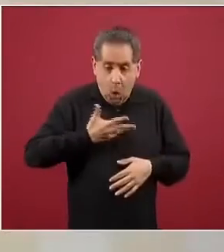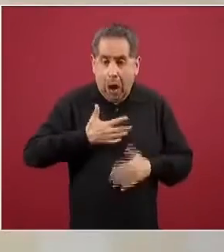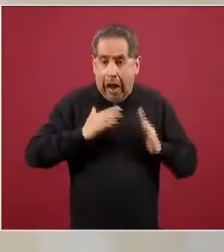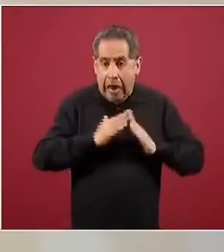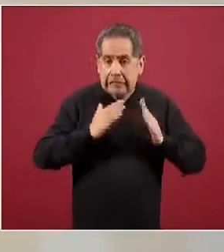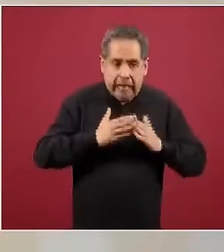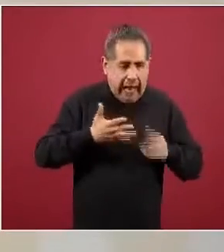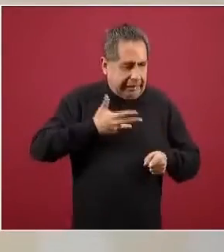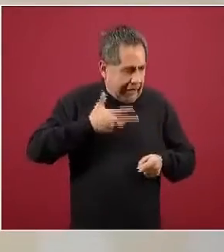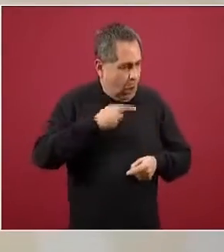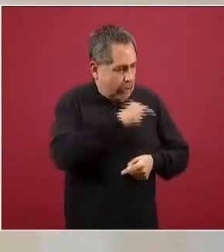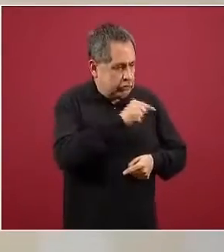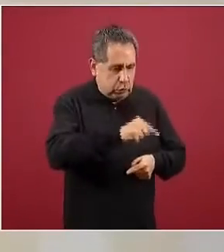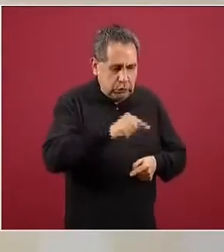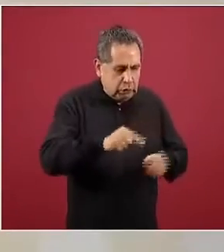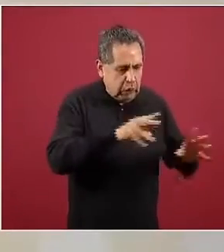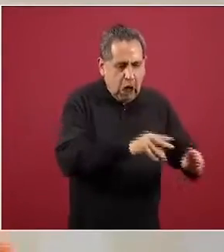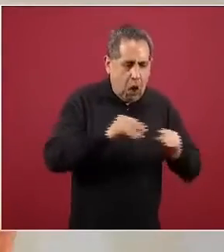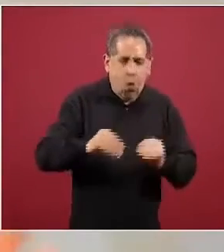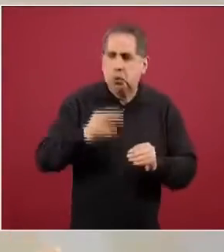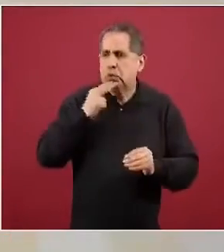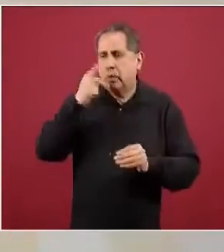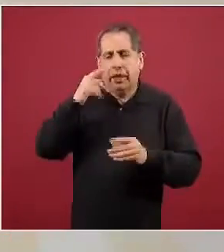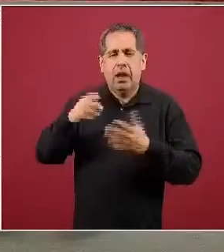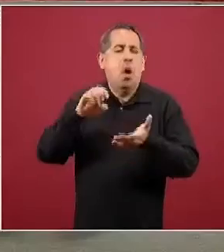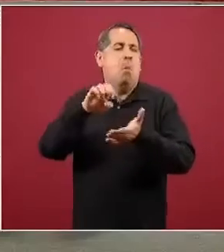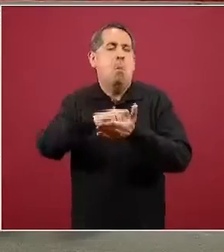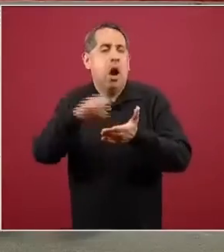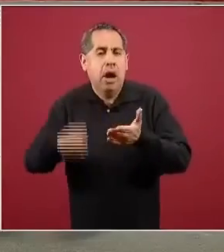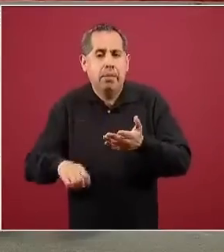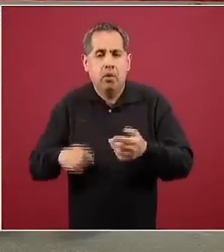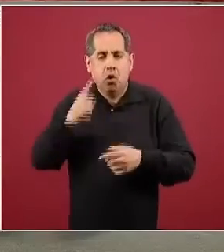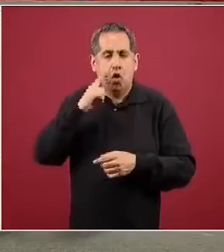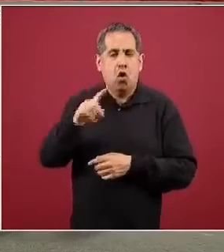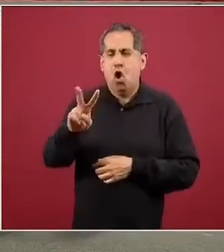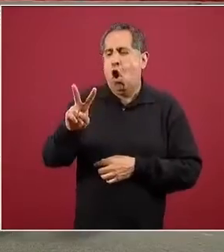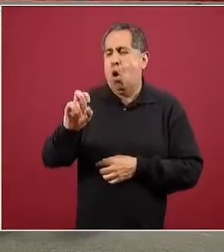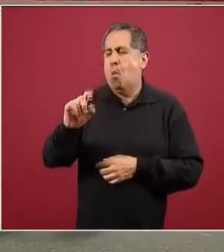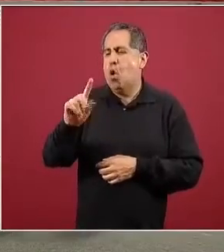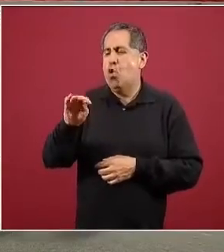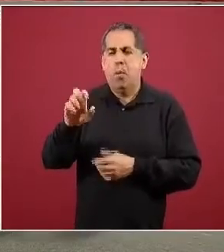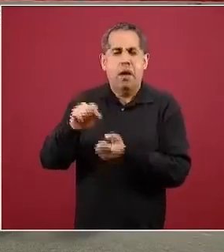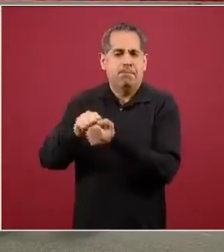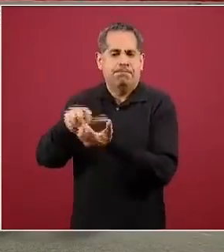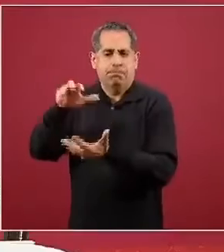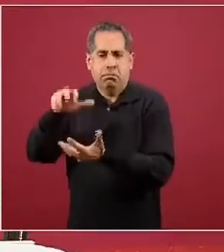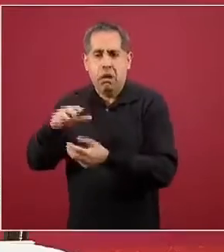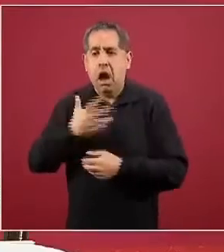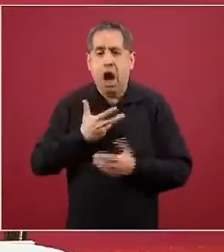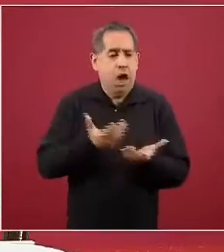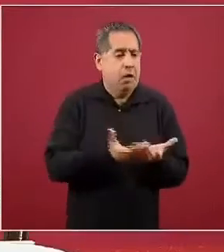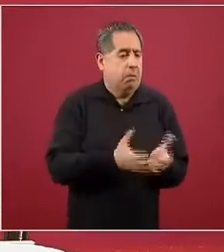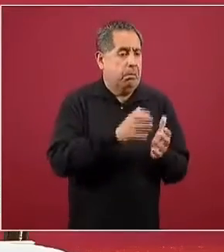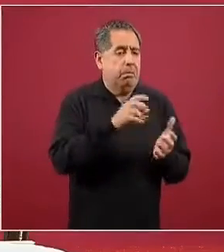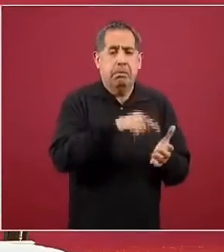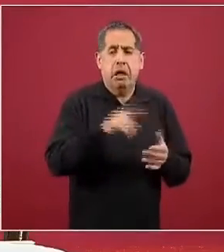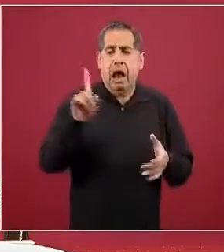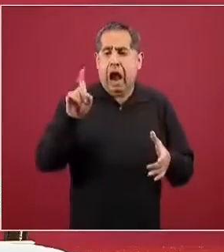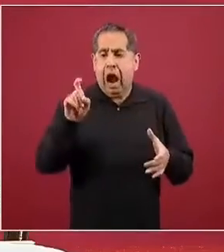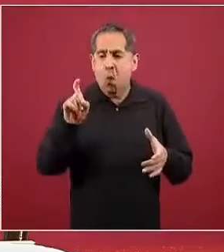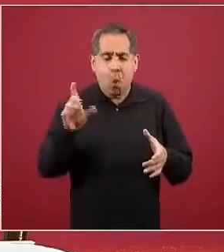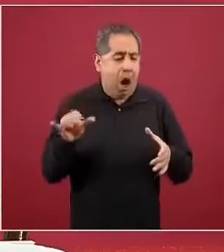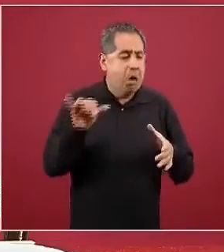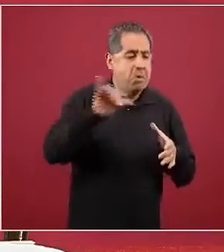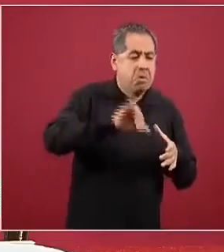mundo tiene en casa. Por ejemplo, para el cálculo de volumen se puede poner un recipiente con agua,